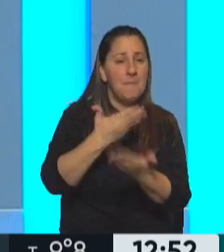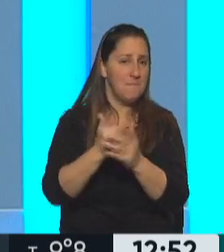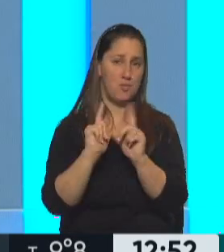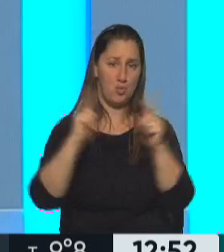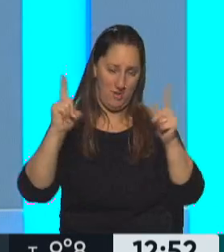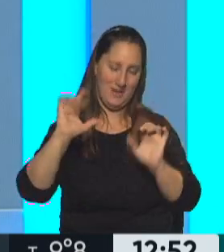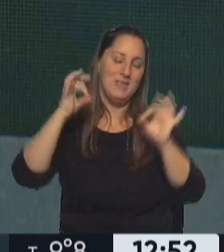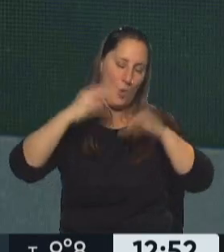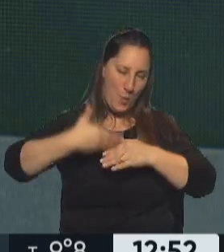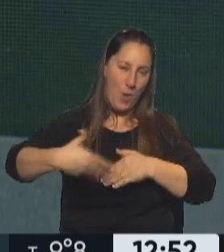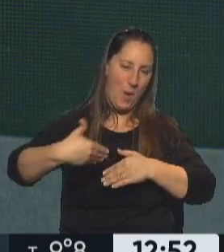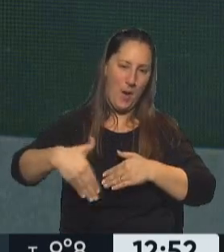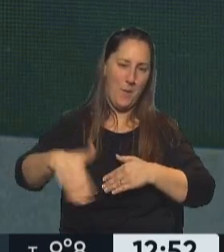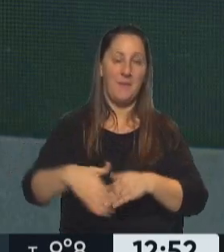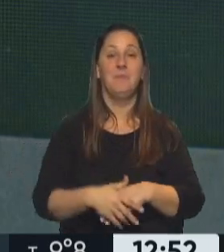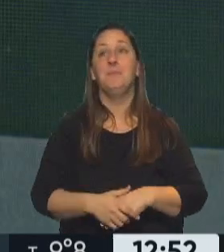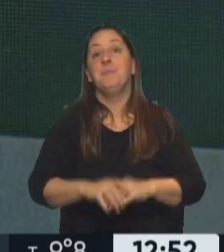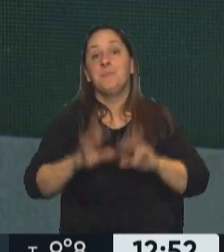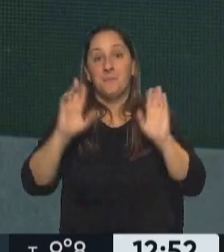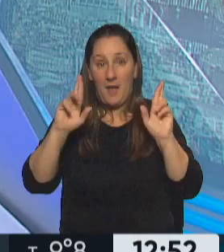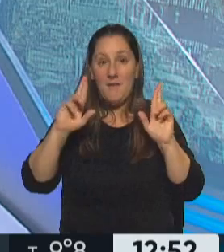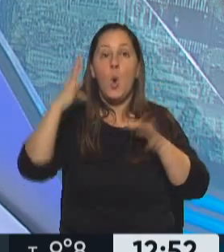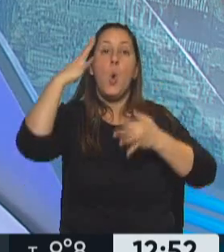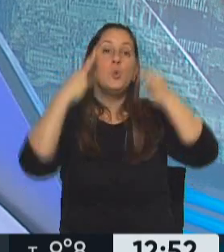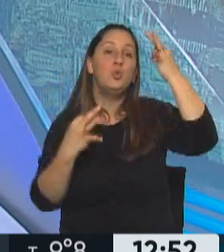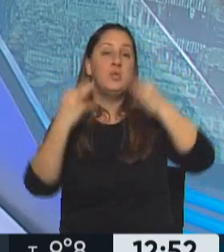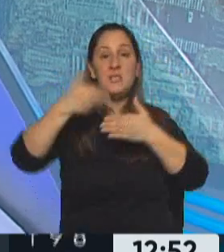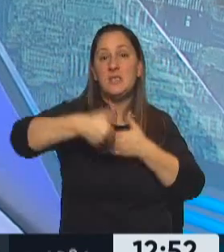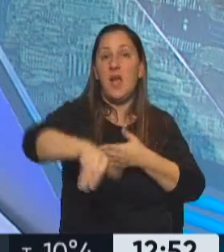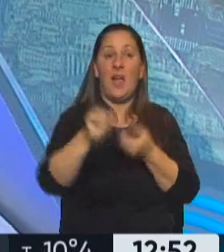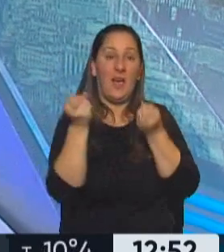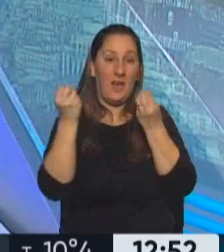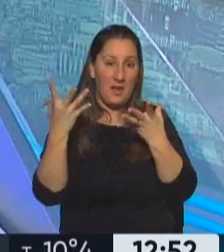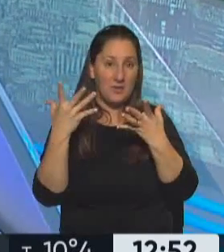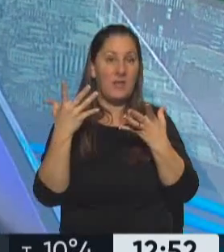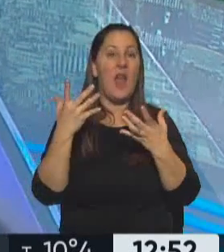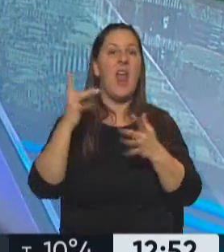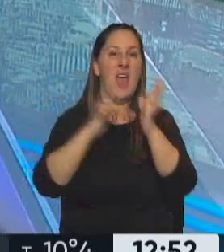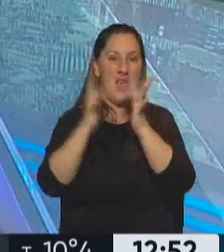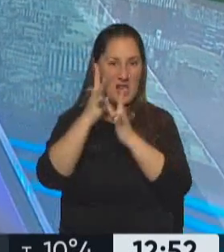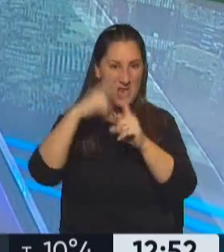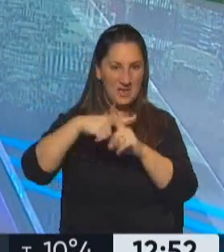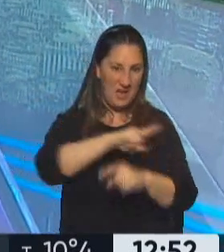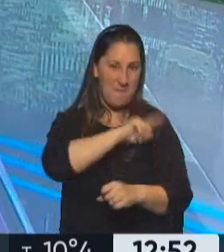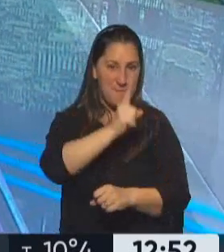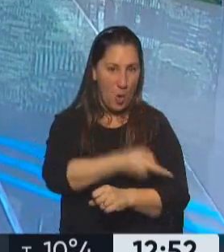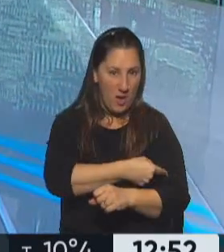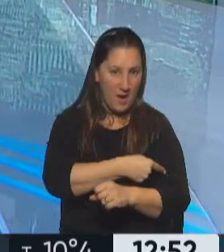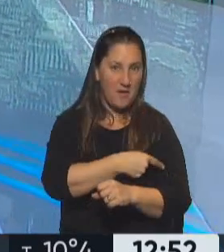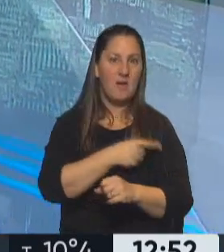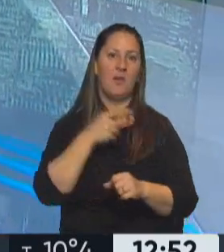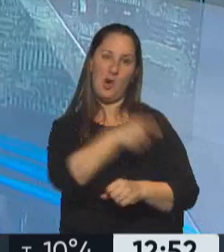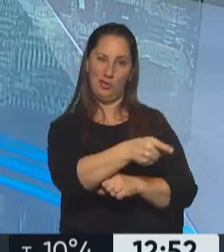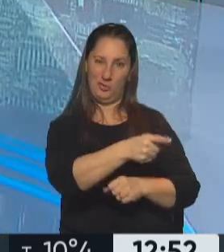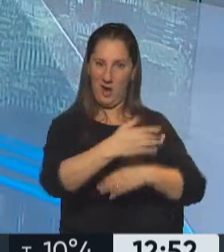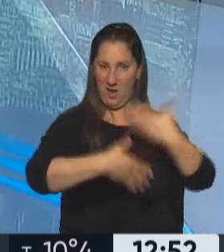obviamente no ya les va a llegar veremos veremos qué pasa con la justicia también No si finalmente es tan poderosa la iglesia como para poder frenar que avance una investigación